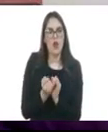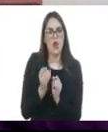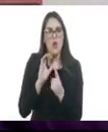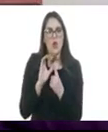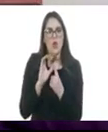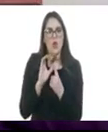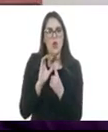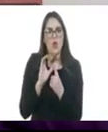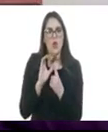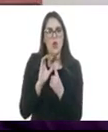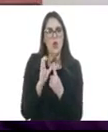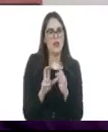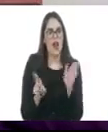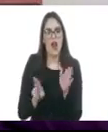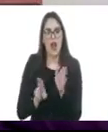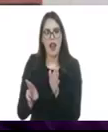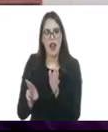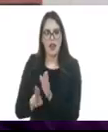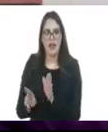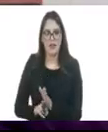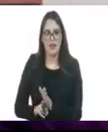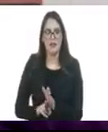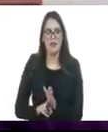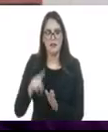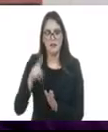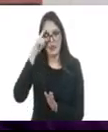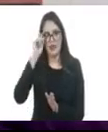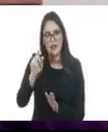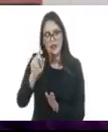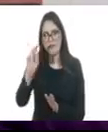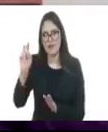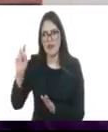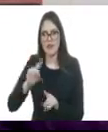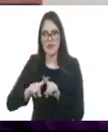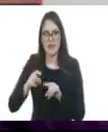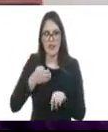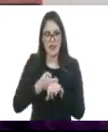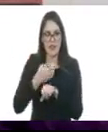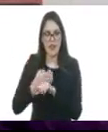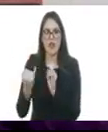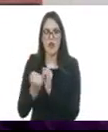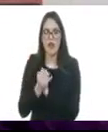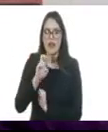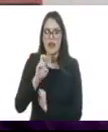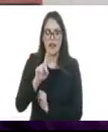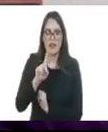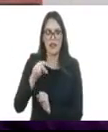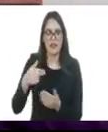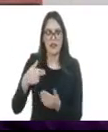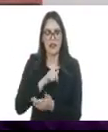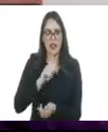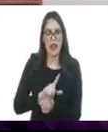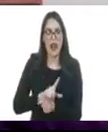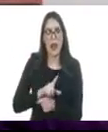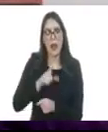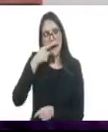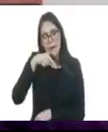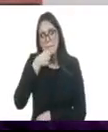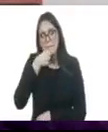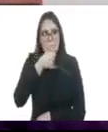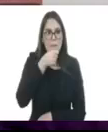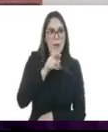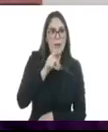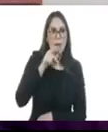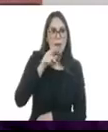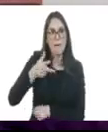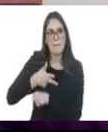alertas de la Red Internacional de Periodistas con Visión de Género y de la Red Nacional de Periodistas también acá en México. Y